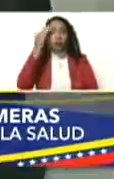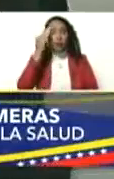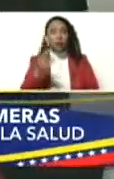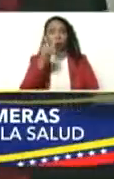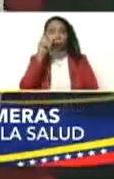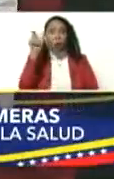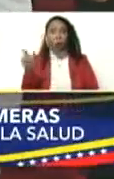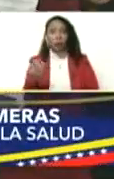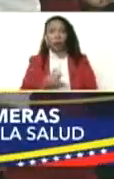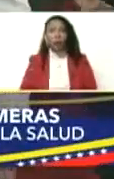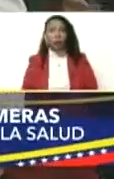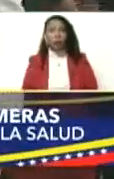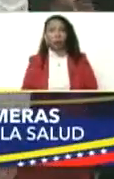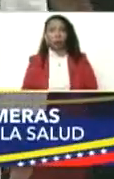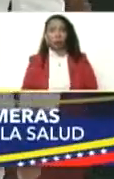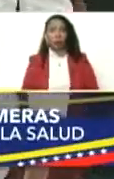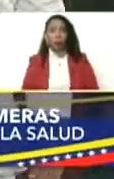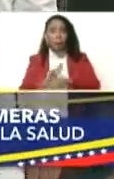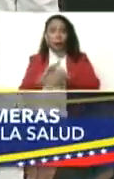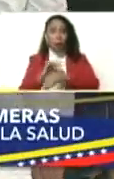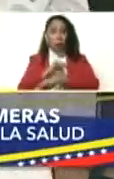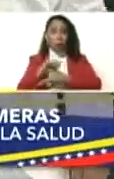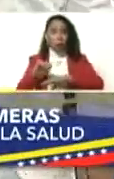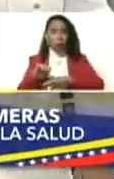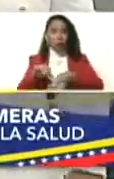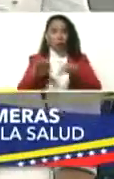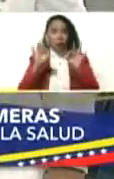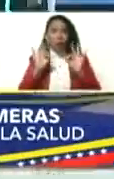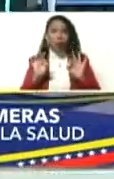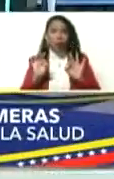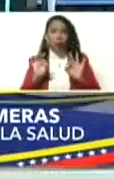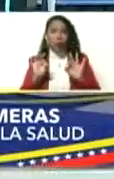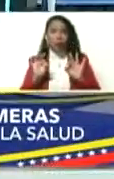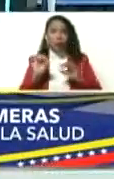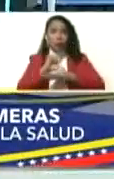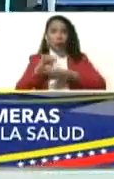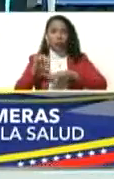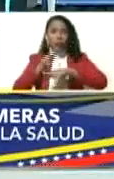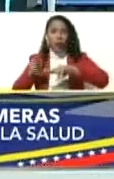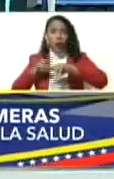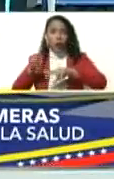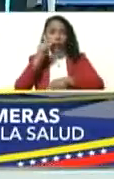Antonio Correa Rondón, médico cirujano, especialidad cirugía pediátrica.